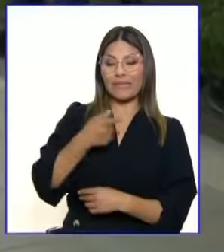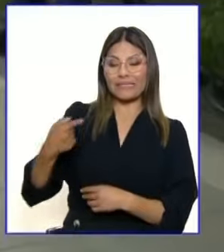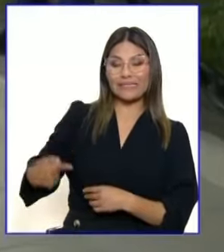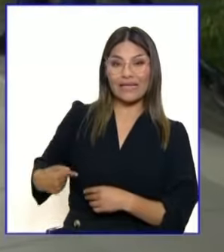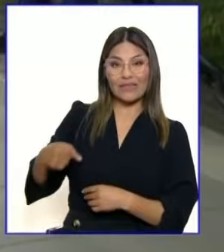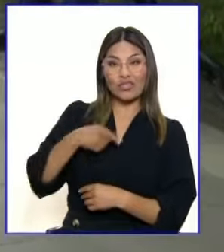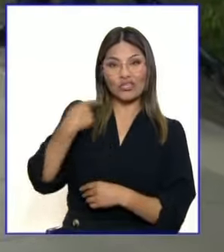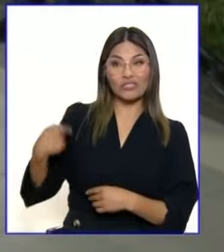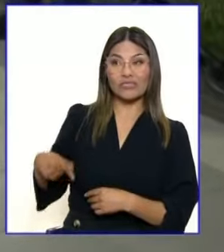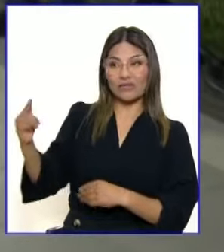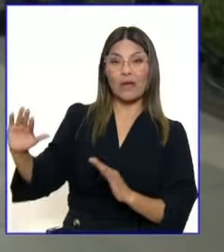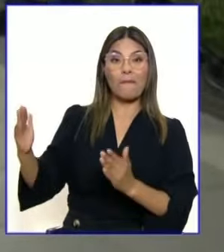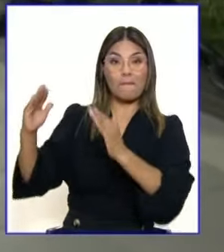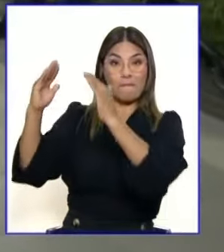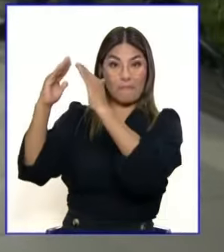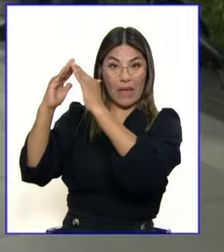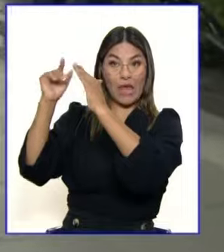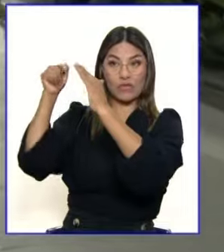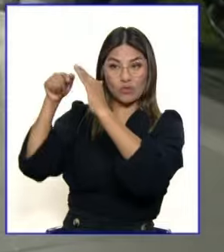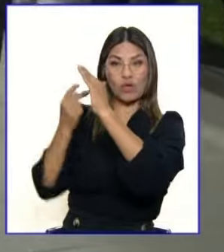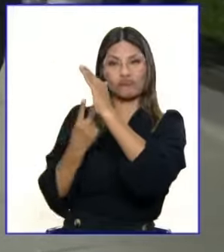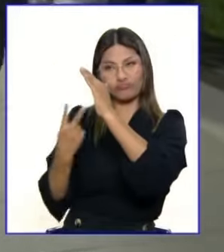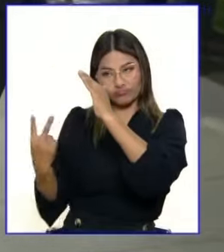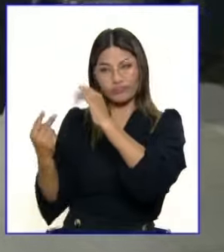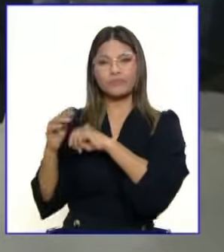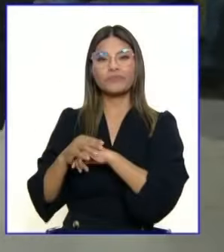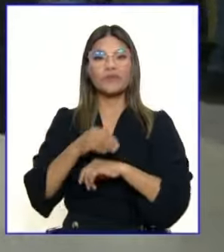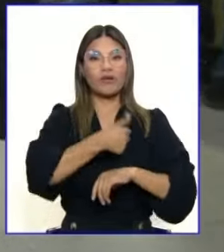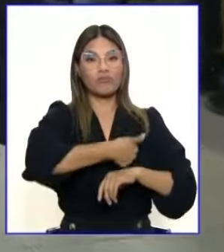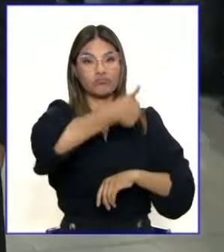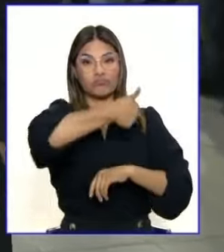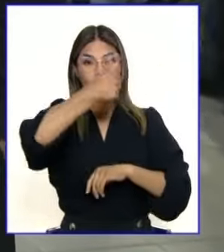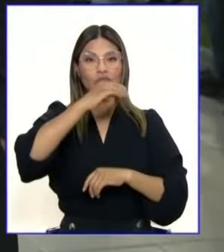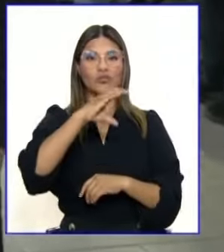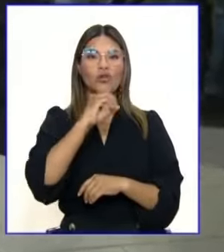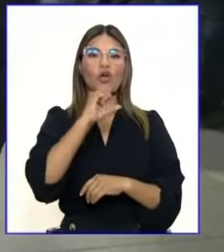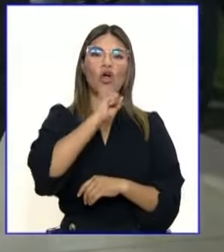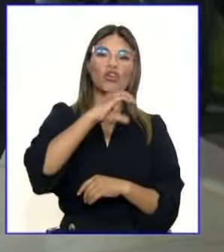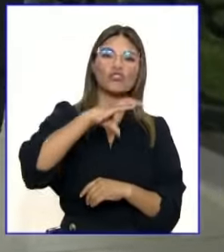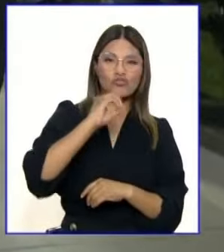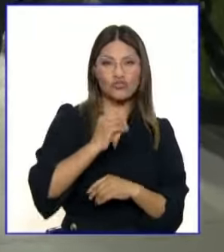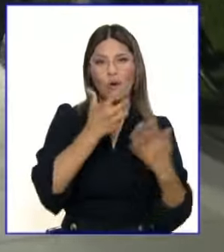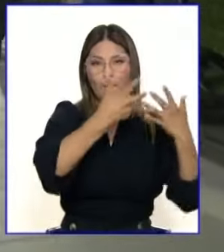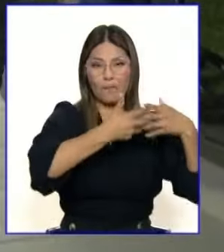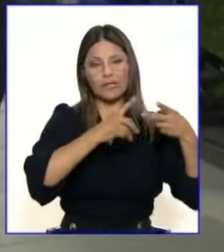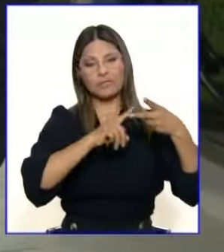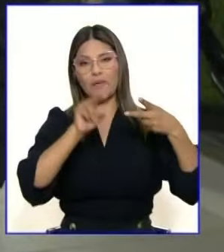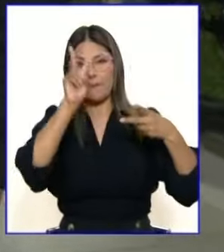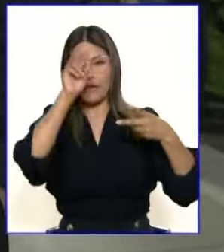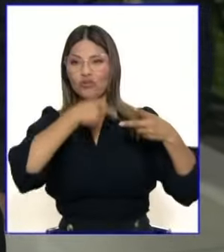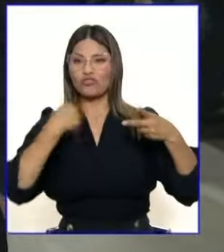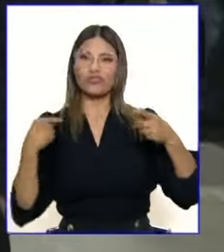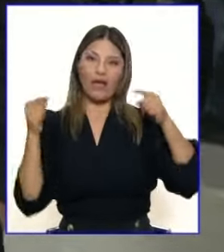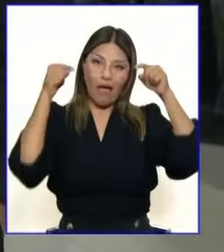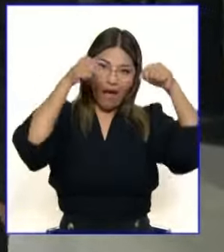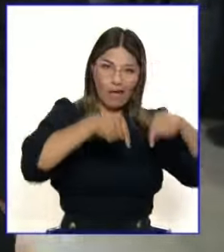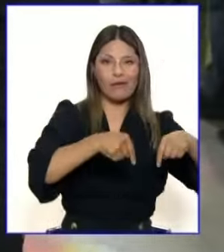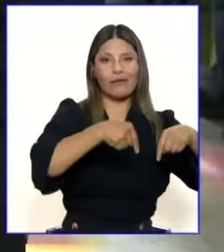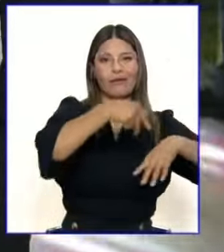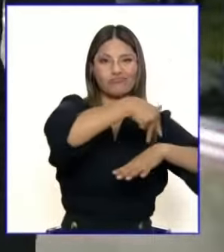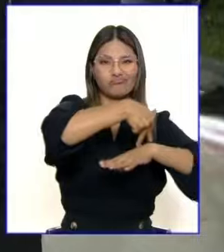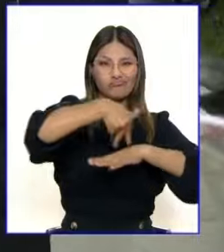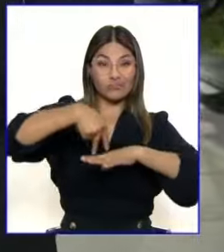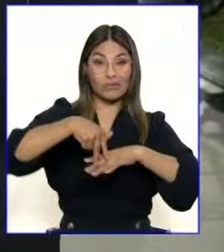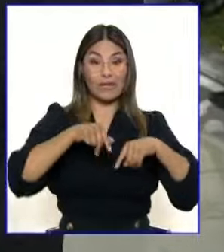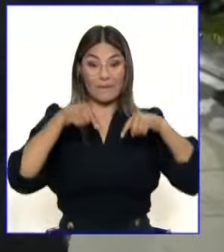van a estar en Palacio. Las autoridades de Costco Shipping y también de Perú y de China van a estar en el puerto, pero acá va a haber